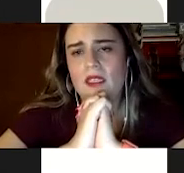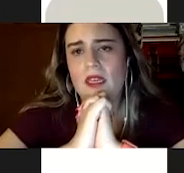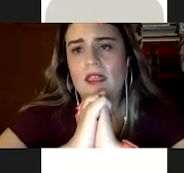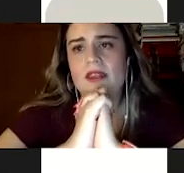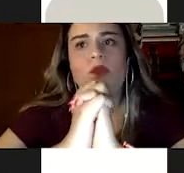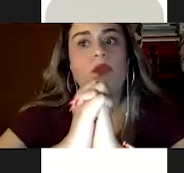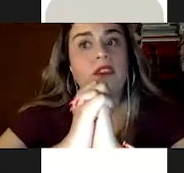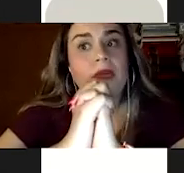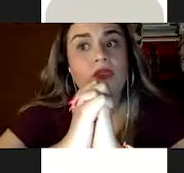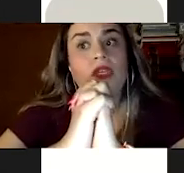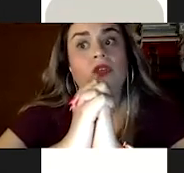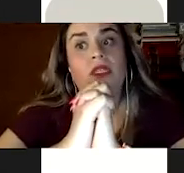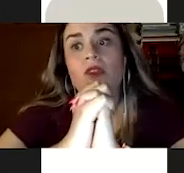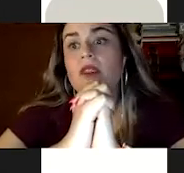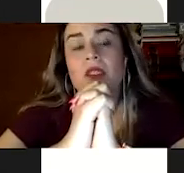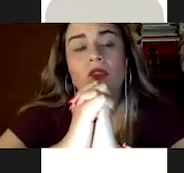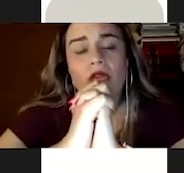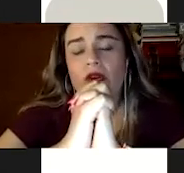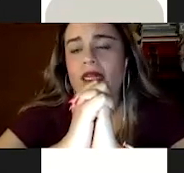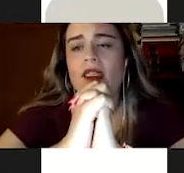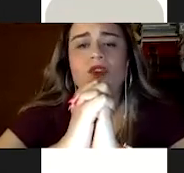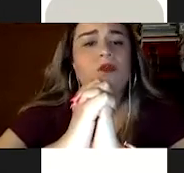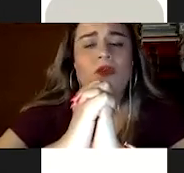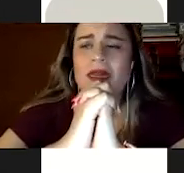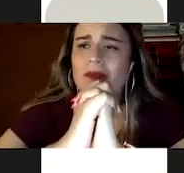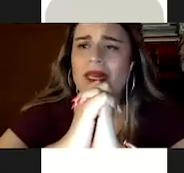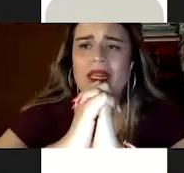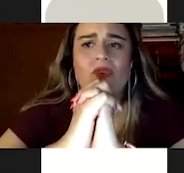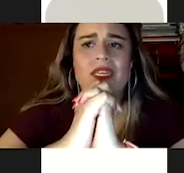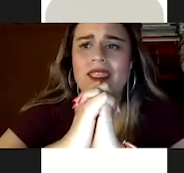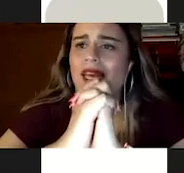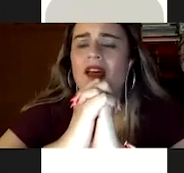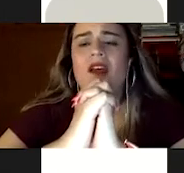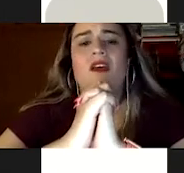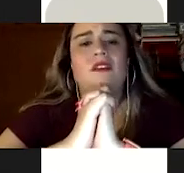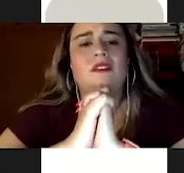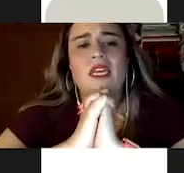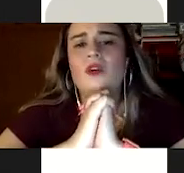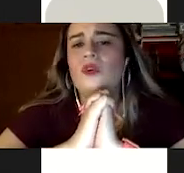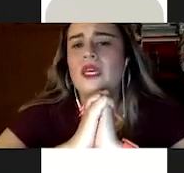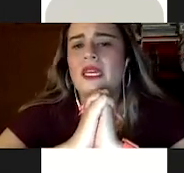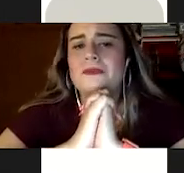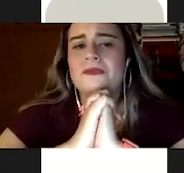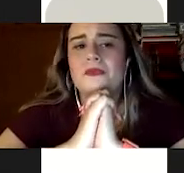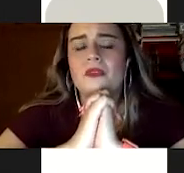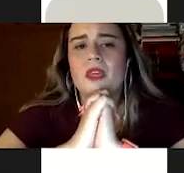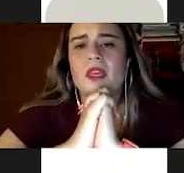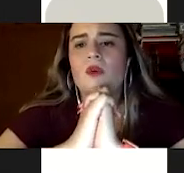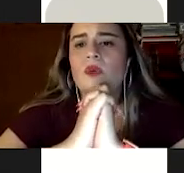contempladas. Tengo un aspecto de innovación en mi organización, por más pequeño que sea. Tengo